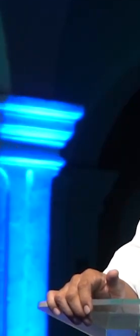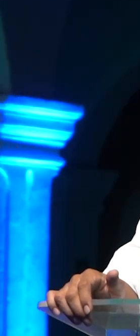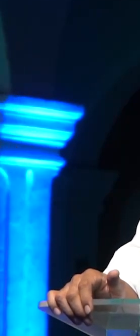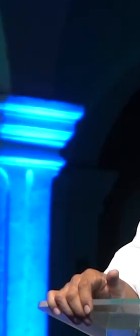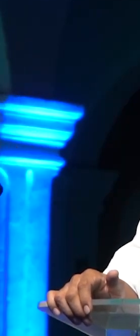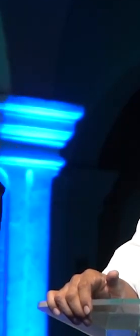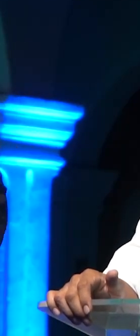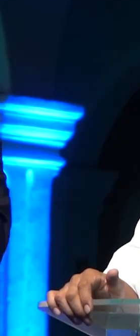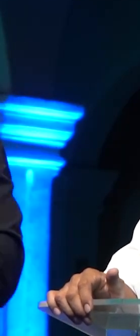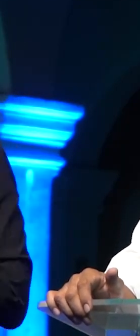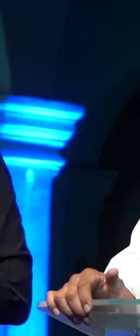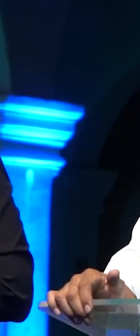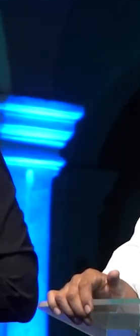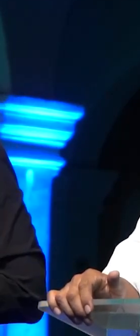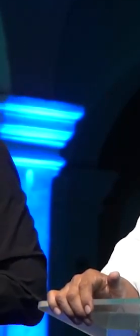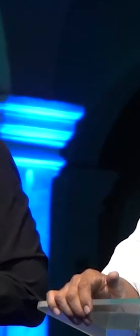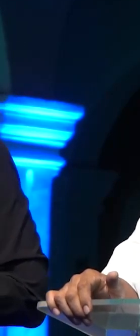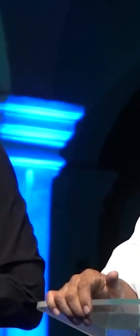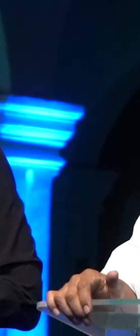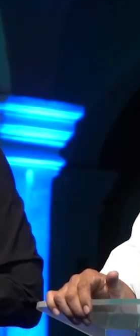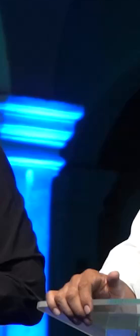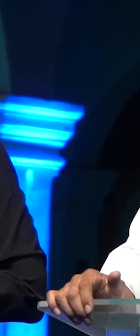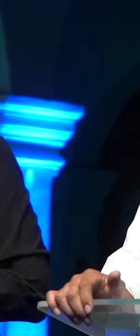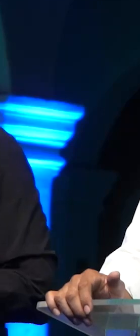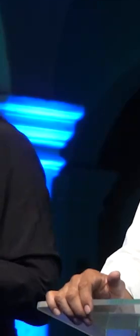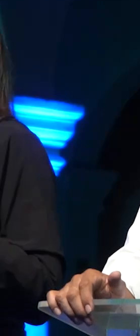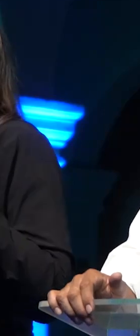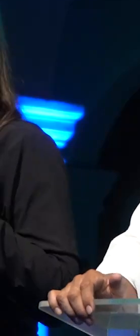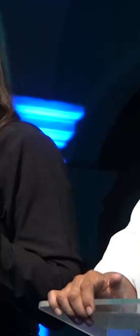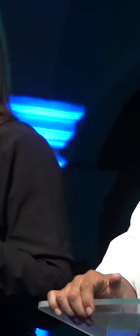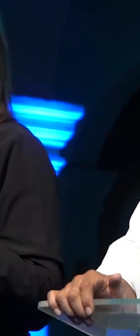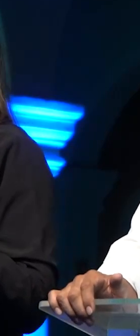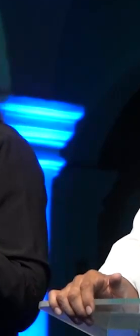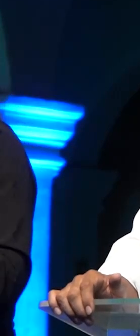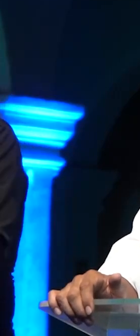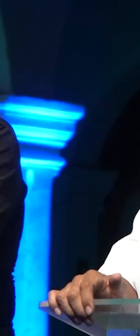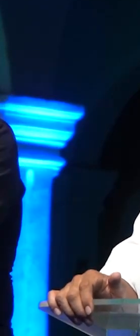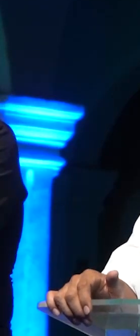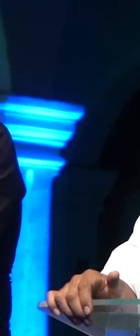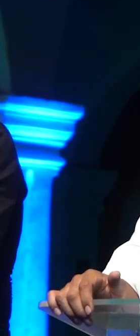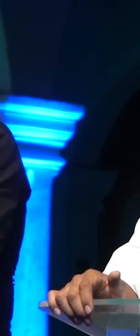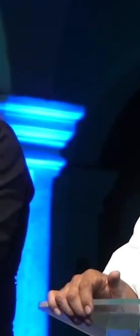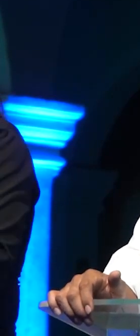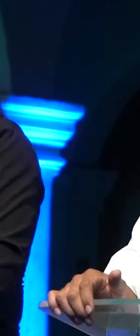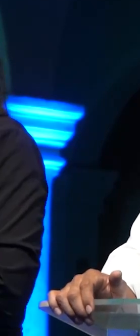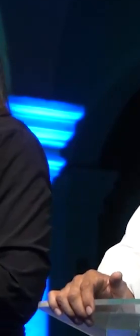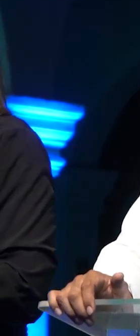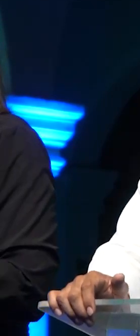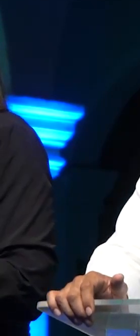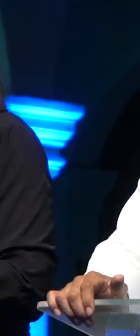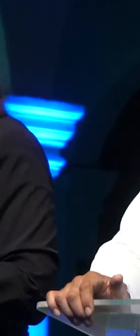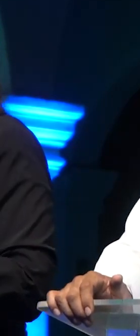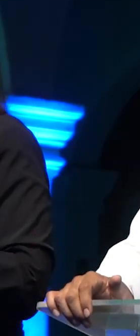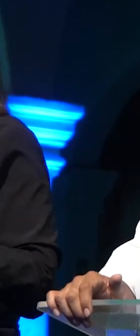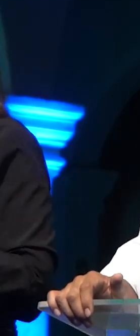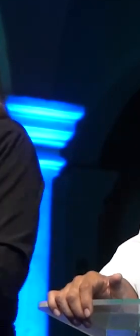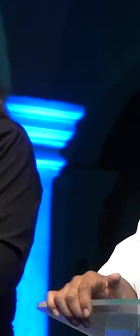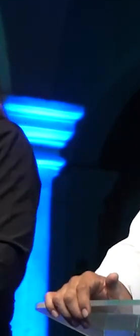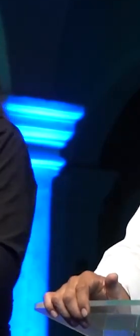ruta, en ese camino. Si en medio de las diferencias, por supuesto, tenemos muchísimas, siempre las vamos a tener y esa es la riqueza de una